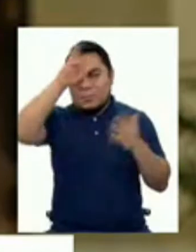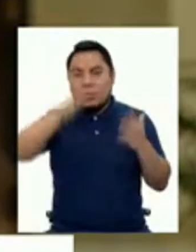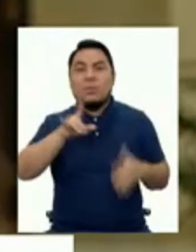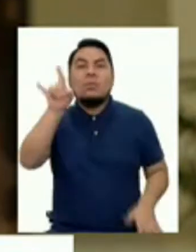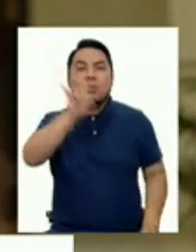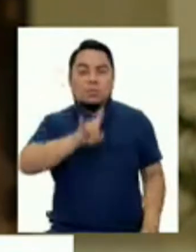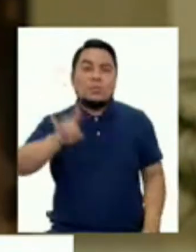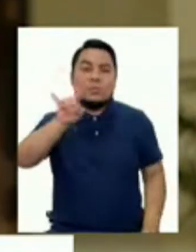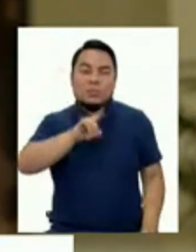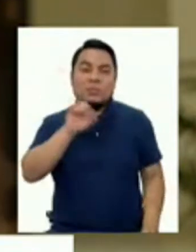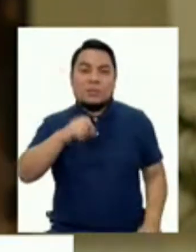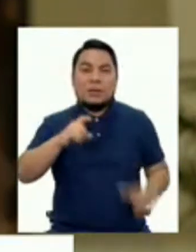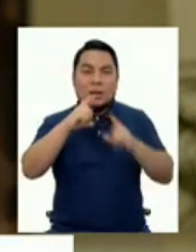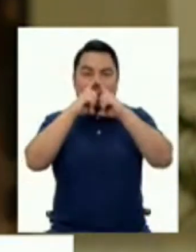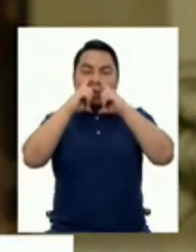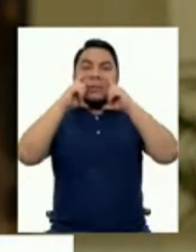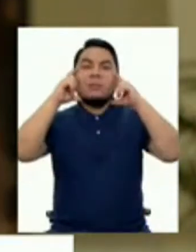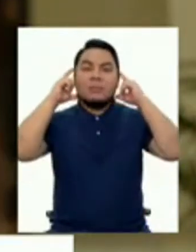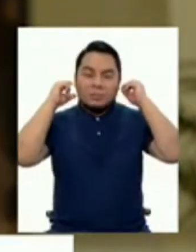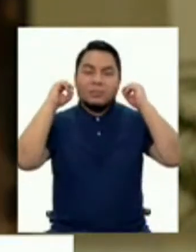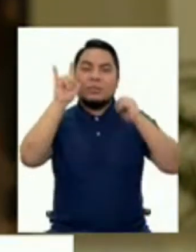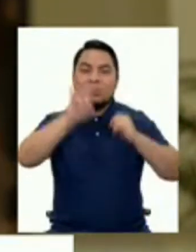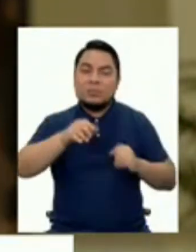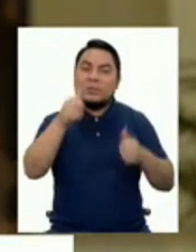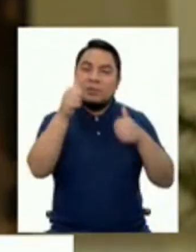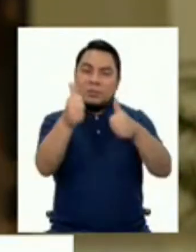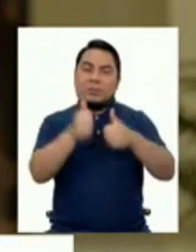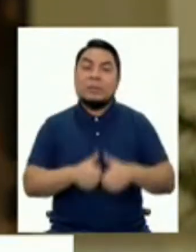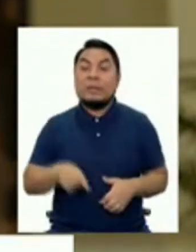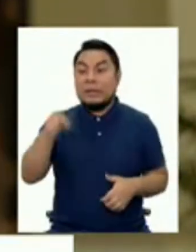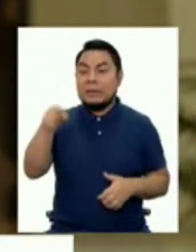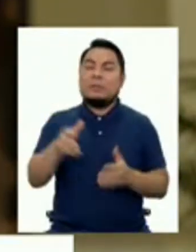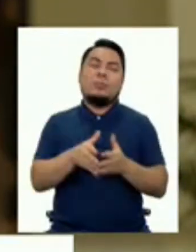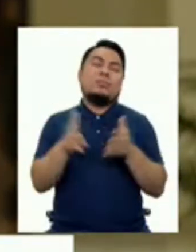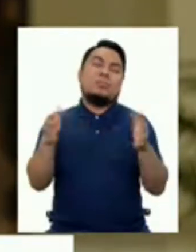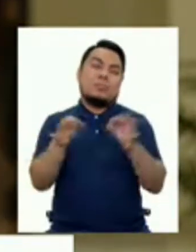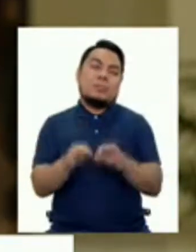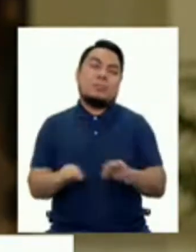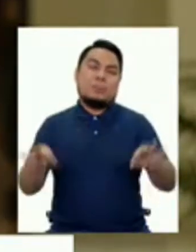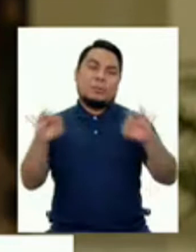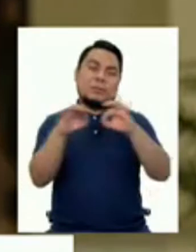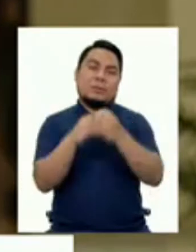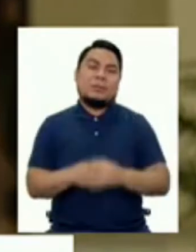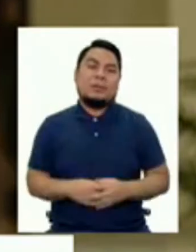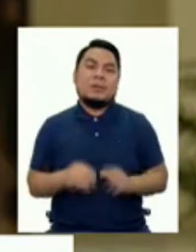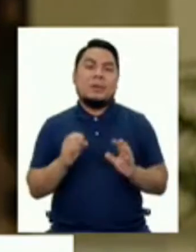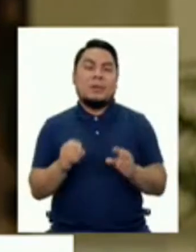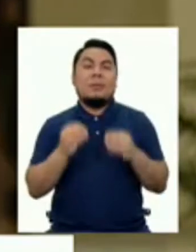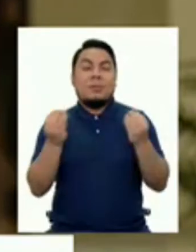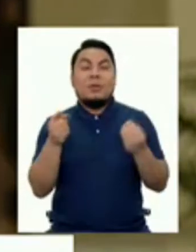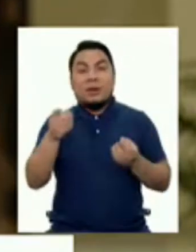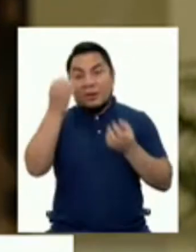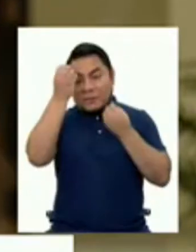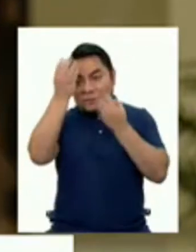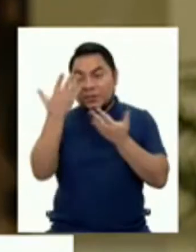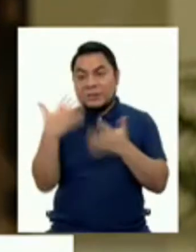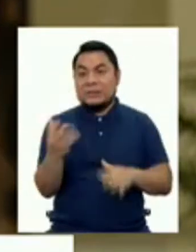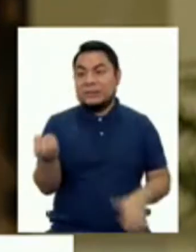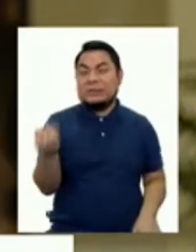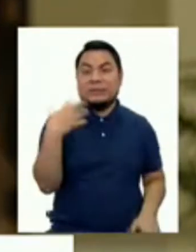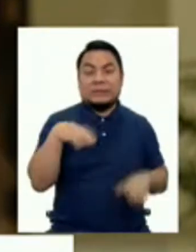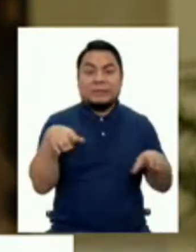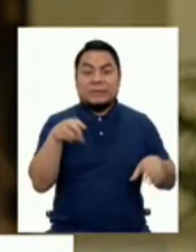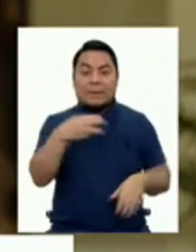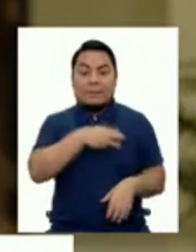usan mascarilla. Y es sumamente importante, porque un informe que nos hace